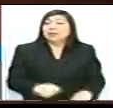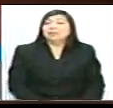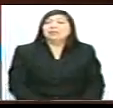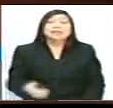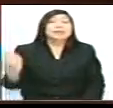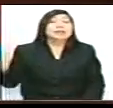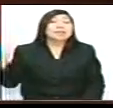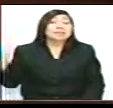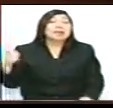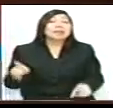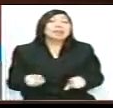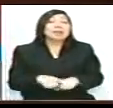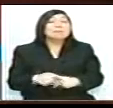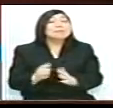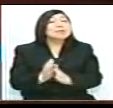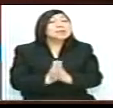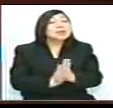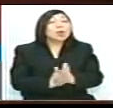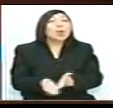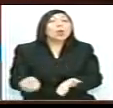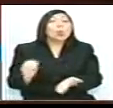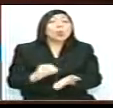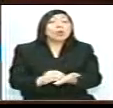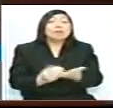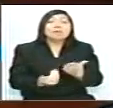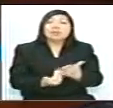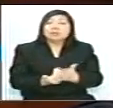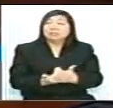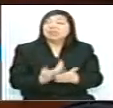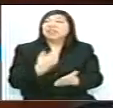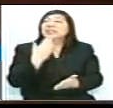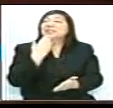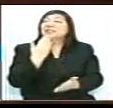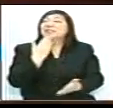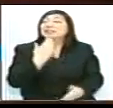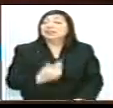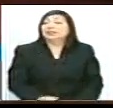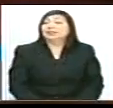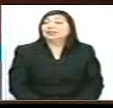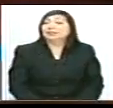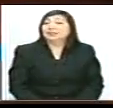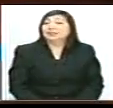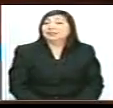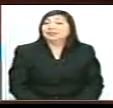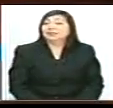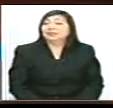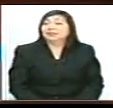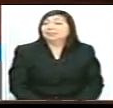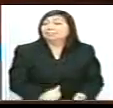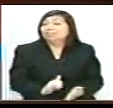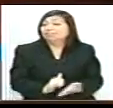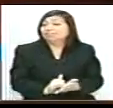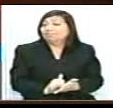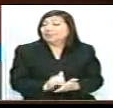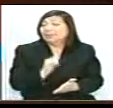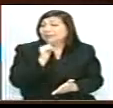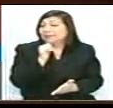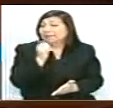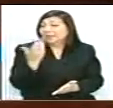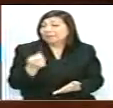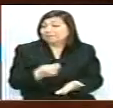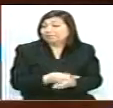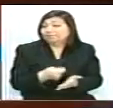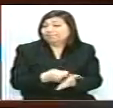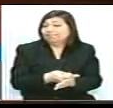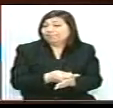el pasado también se beneficiarán de nuevos beneficios tributarios. ¿A quiénes? ¿A las que están debiendo